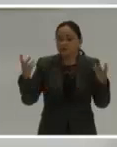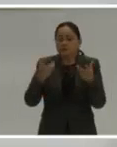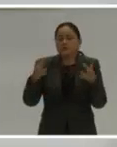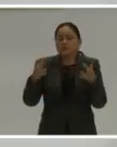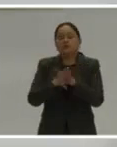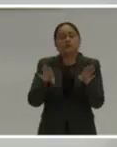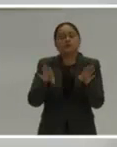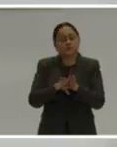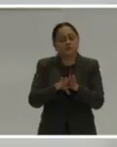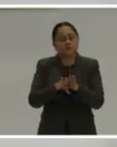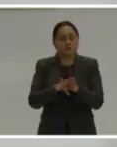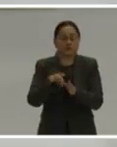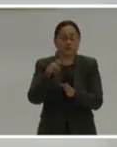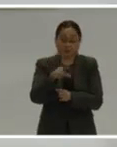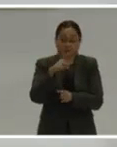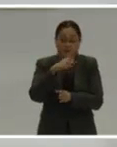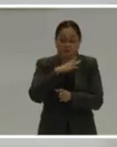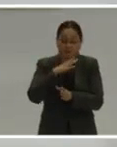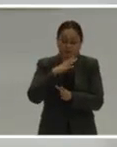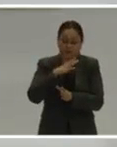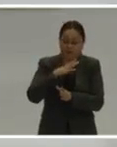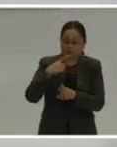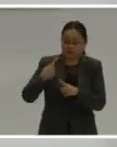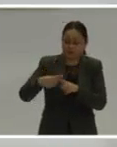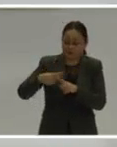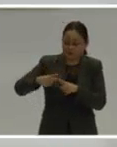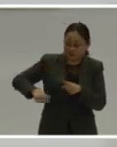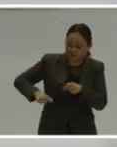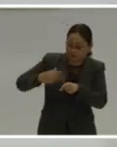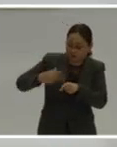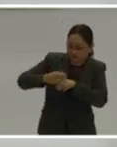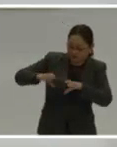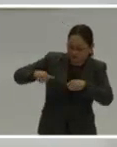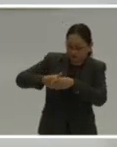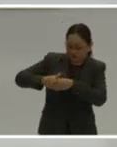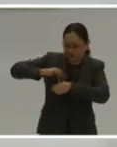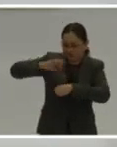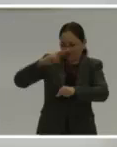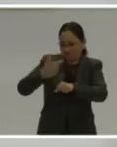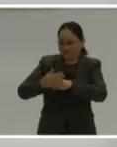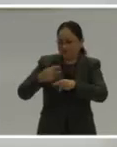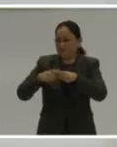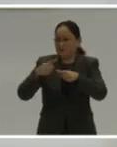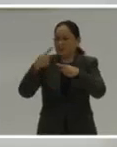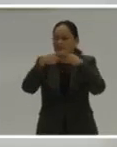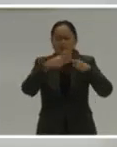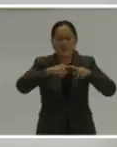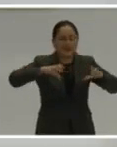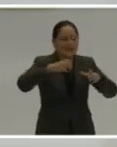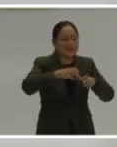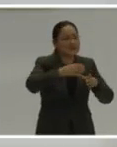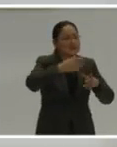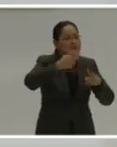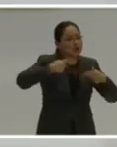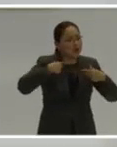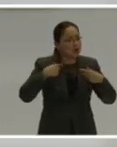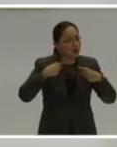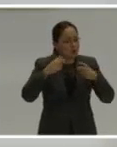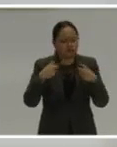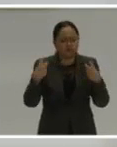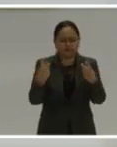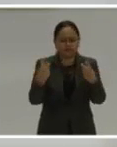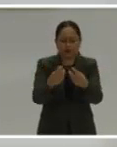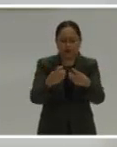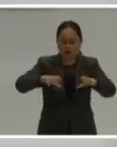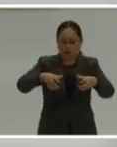la instancia ejecutiva, el Consejo de Malcus, de Mamas, y ahí viene la participación.